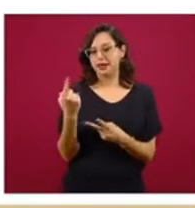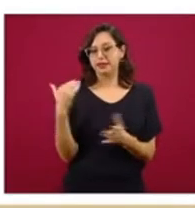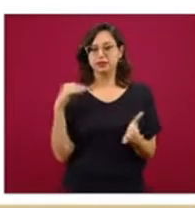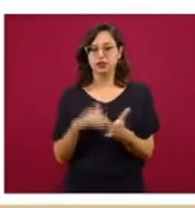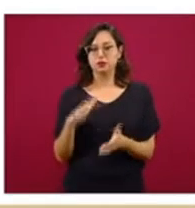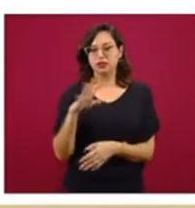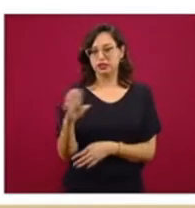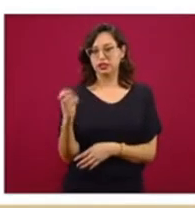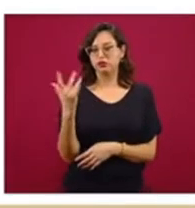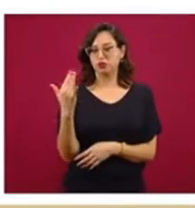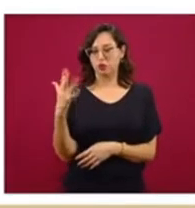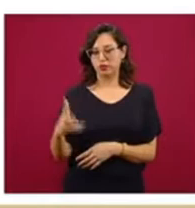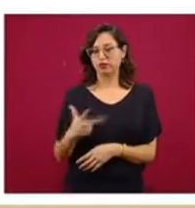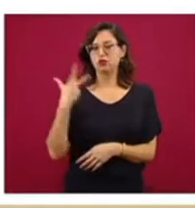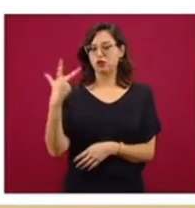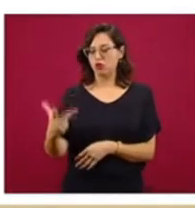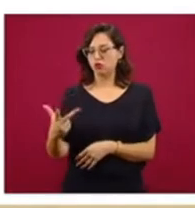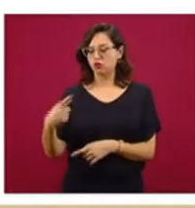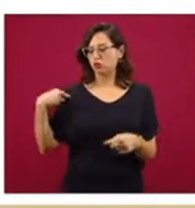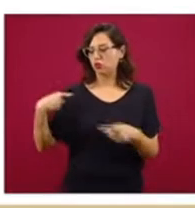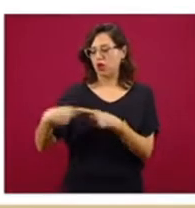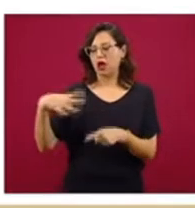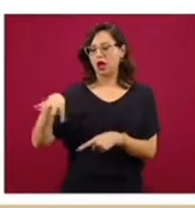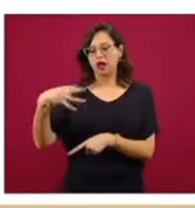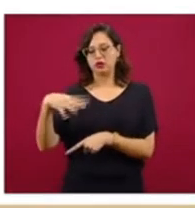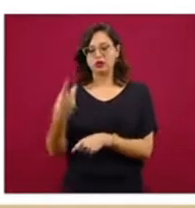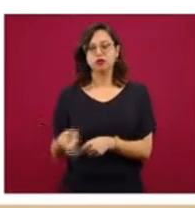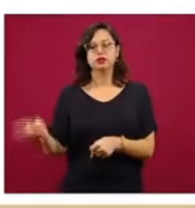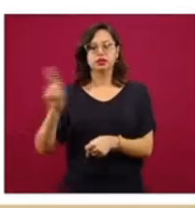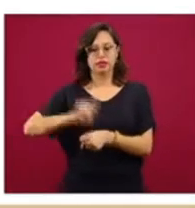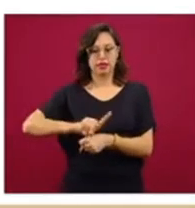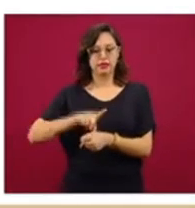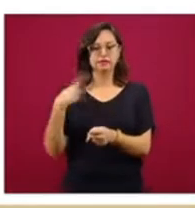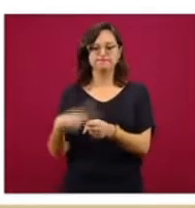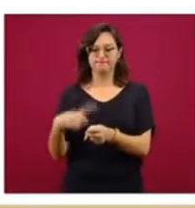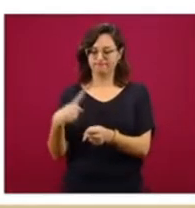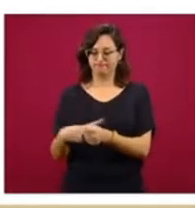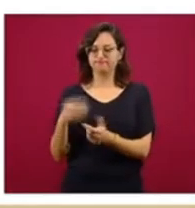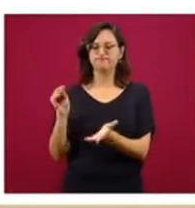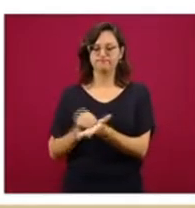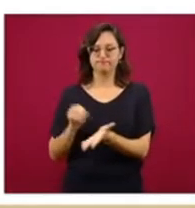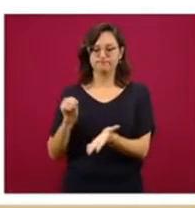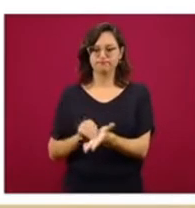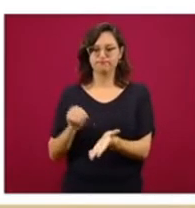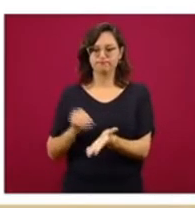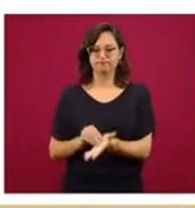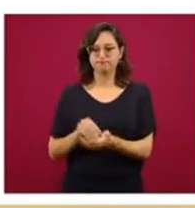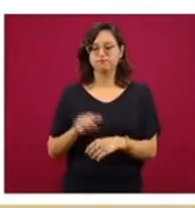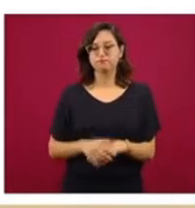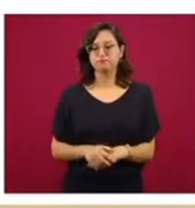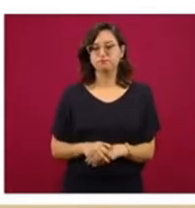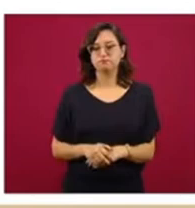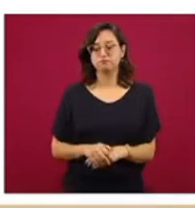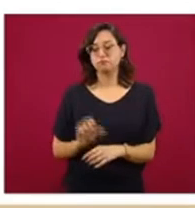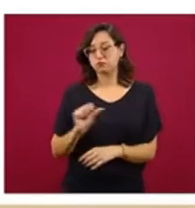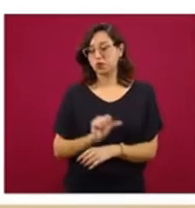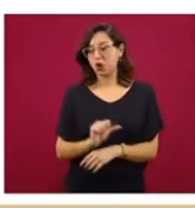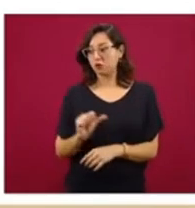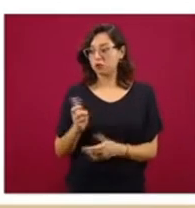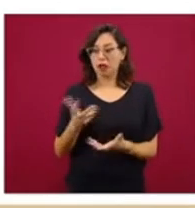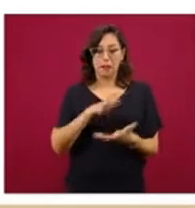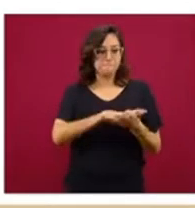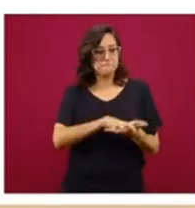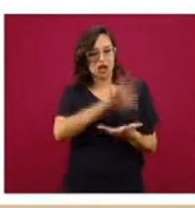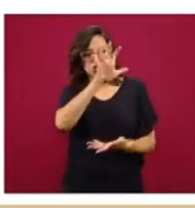25.558 de ellas son de los últimos 14 días, están activas, el resto, como hemos mostrado, la